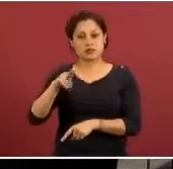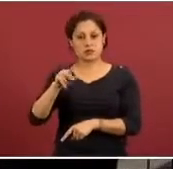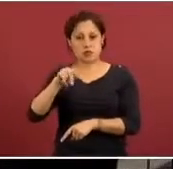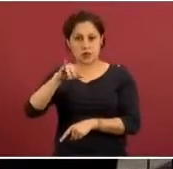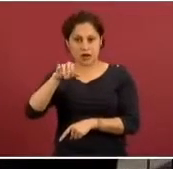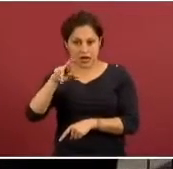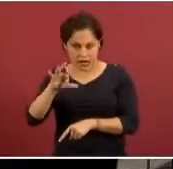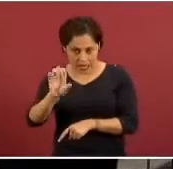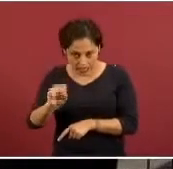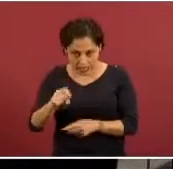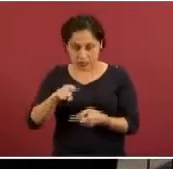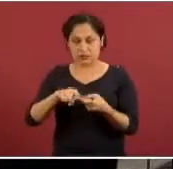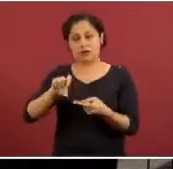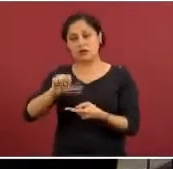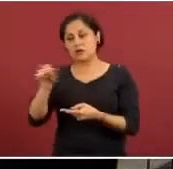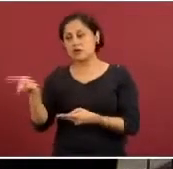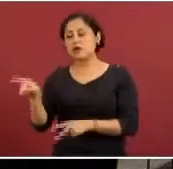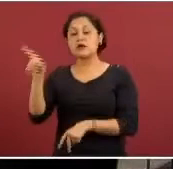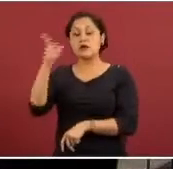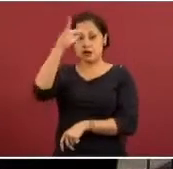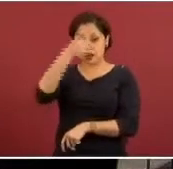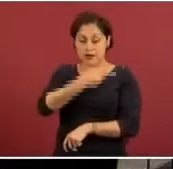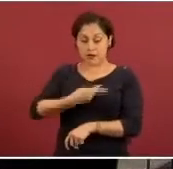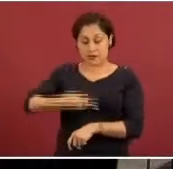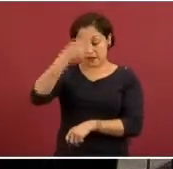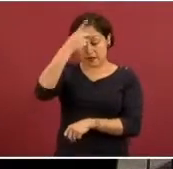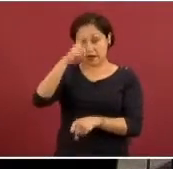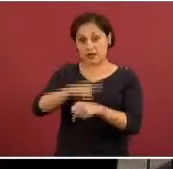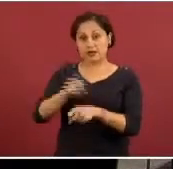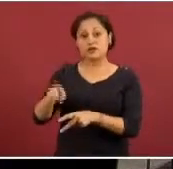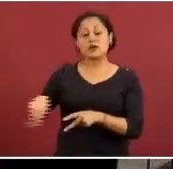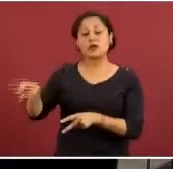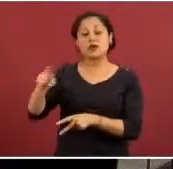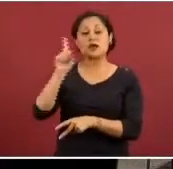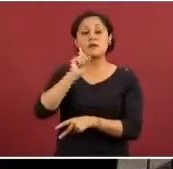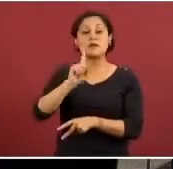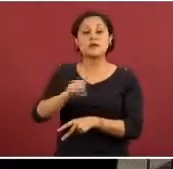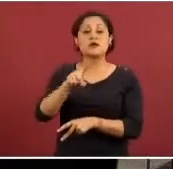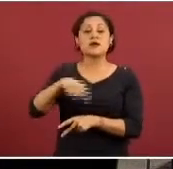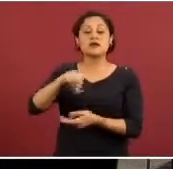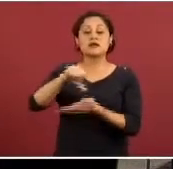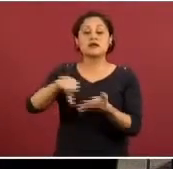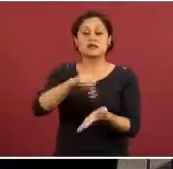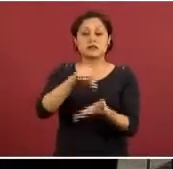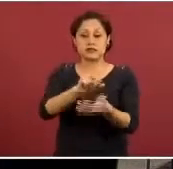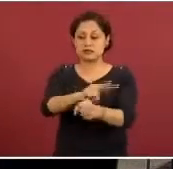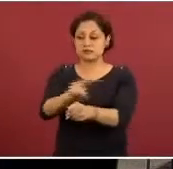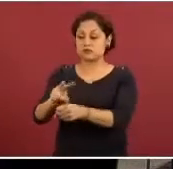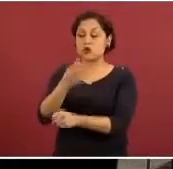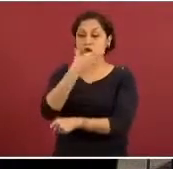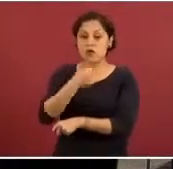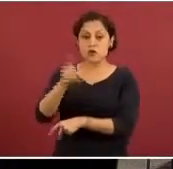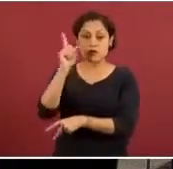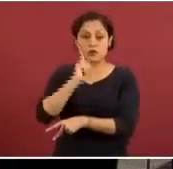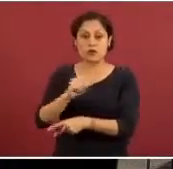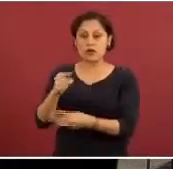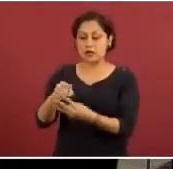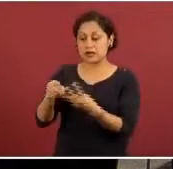Equidad de Género y Salud Reproductiva y la doctora Lorena Rodríguez Bores, quienes trabajan y coordinan con un